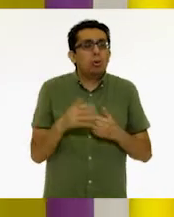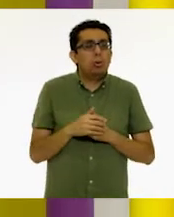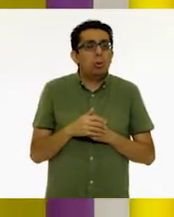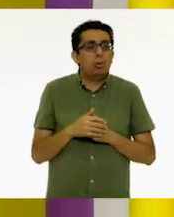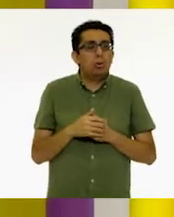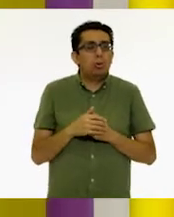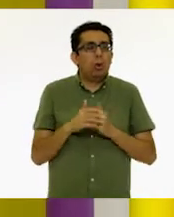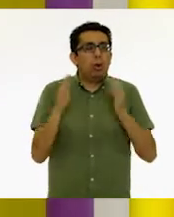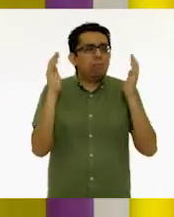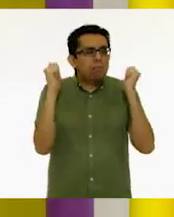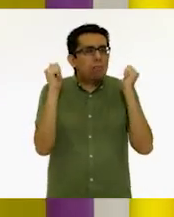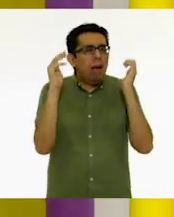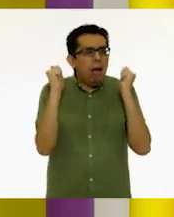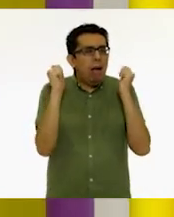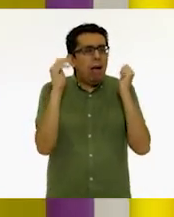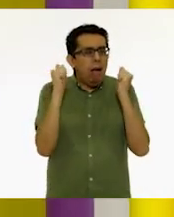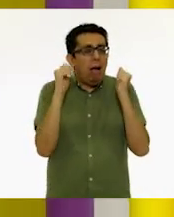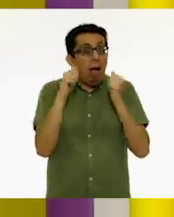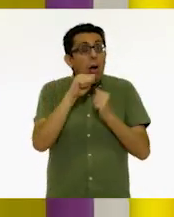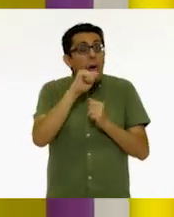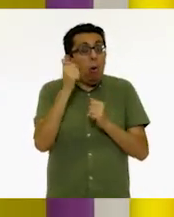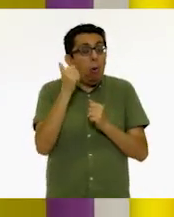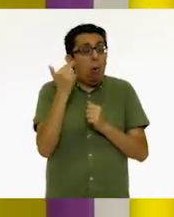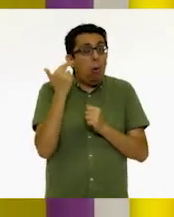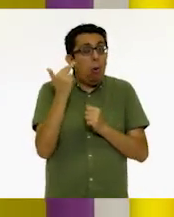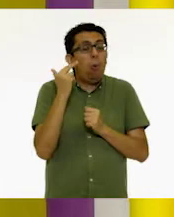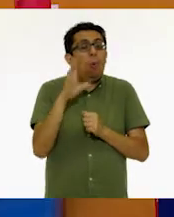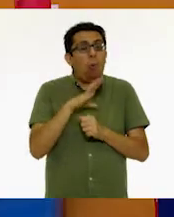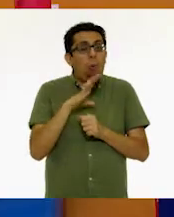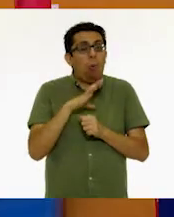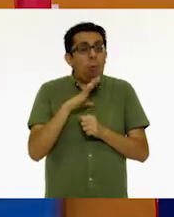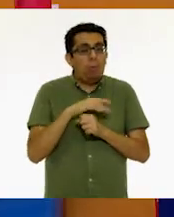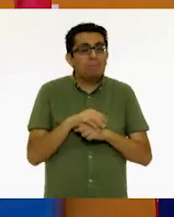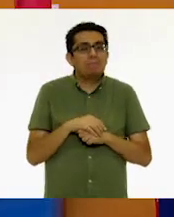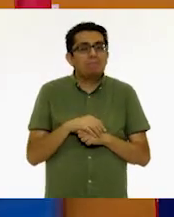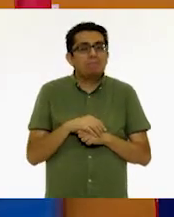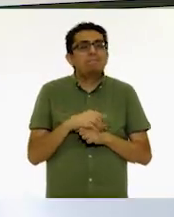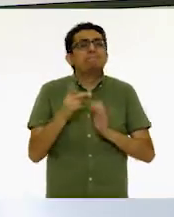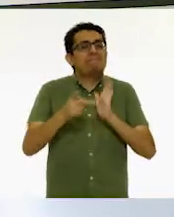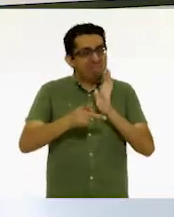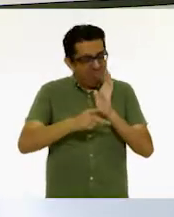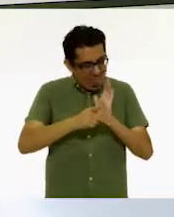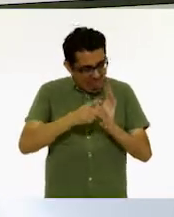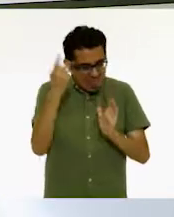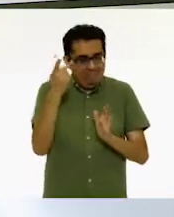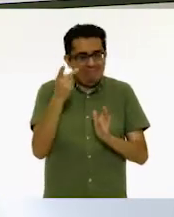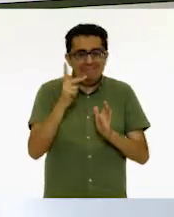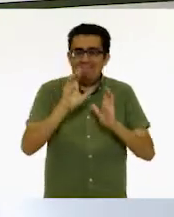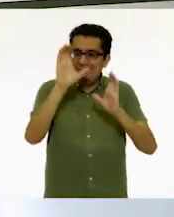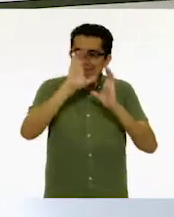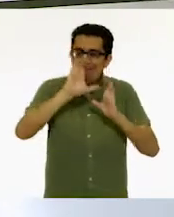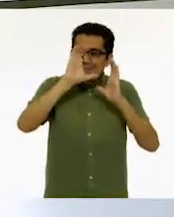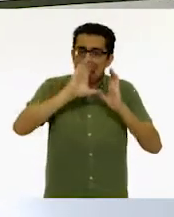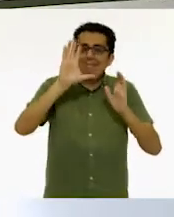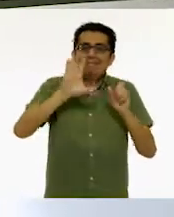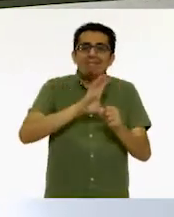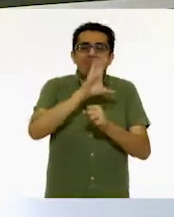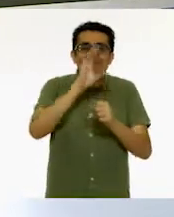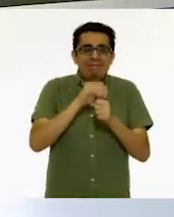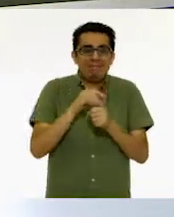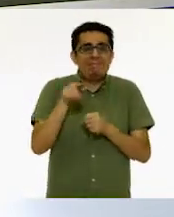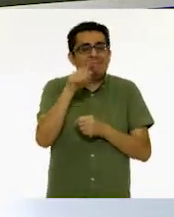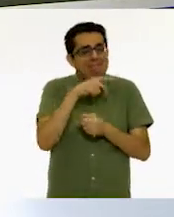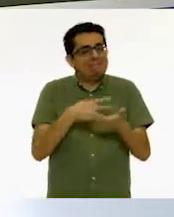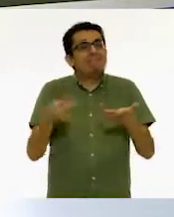puede. Sí, mira, ya encontramos otro sonido. Cue, cue, cue, cue. Una. Toda, sale. Completa, a ver si sale, ¡oh, ahí en casita parado, así